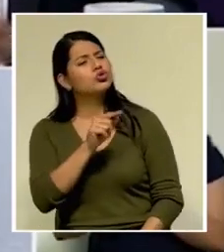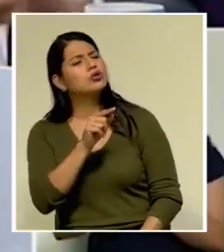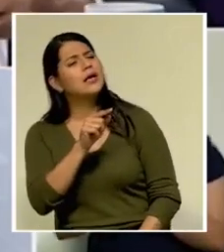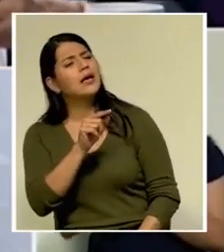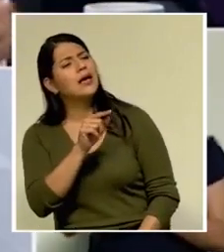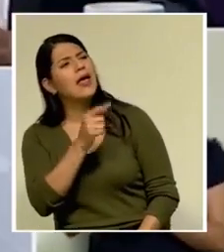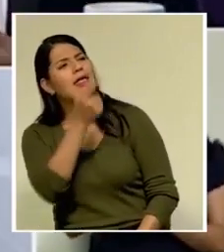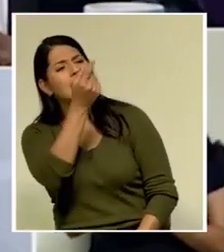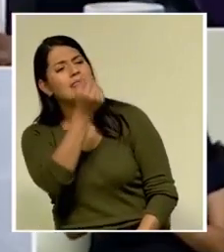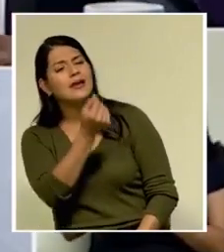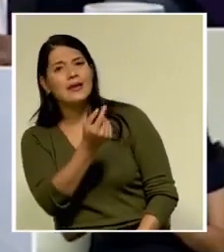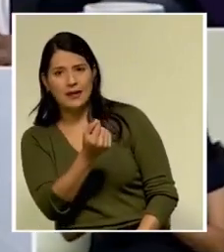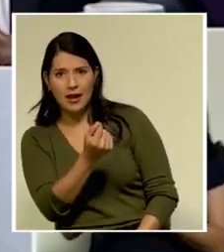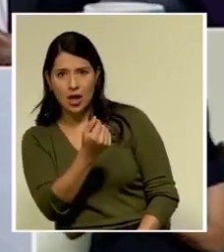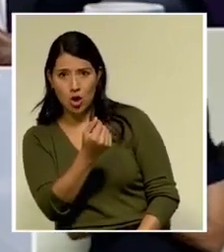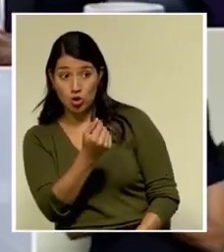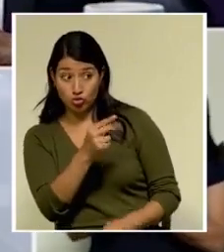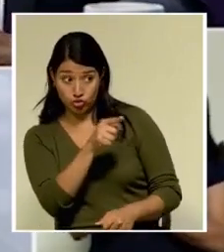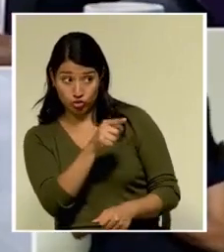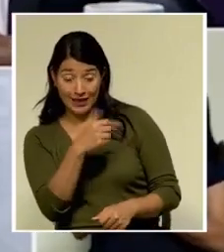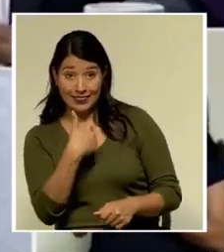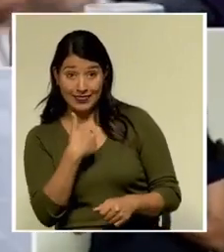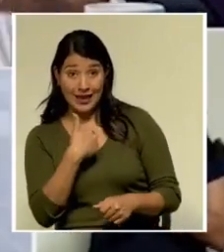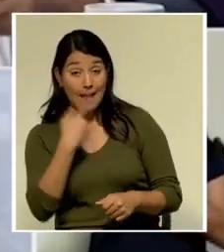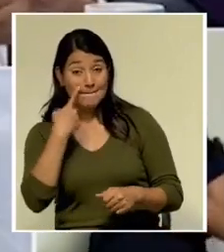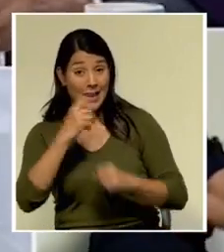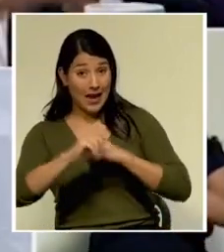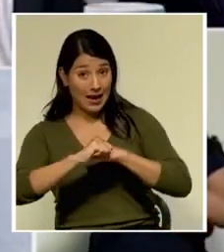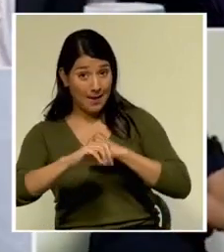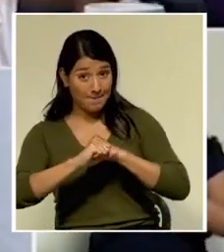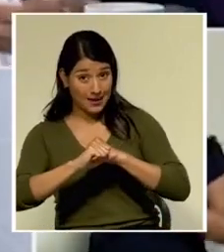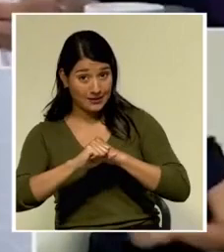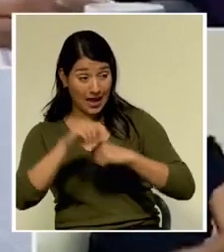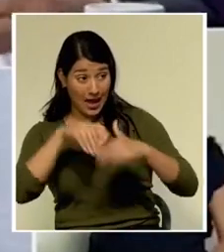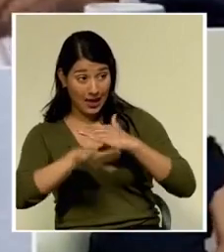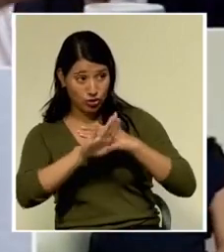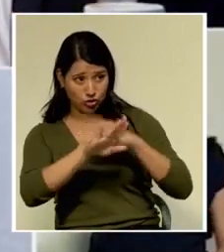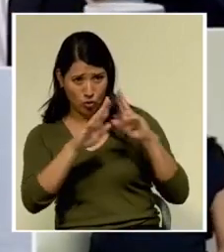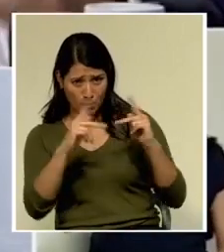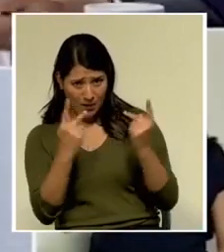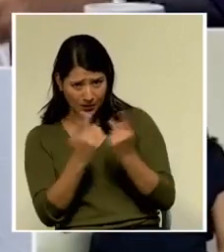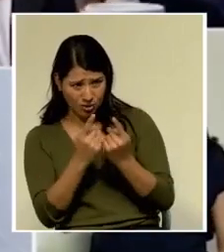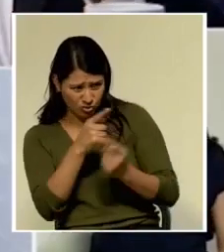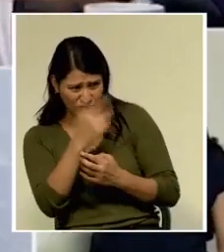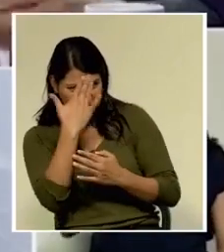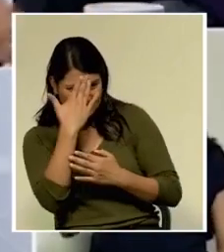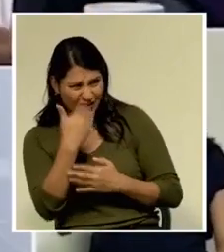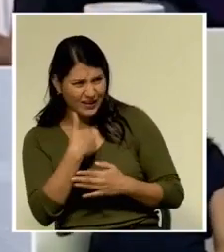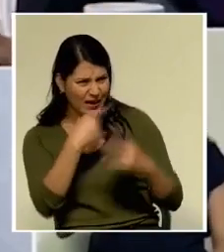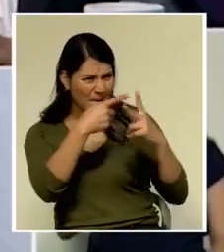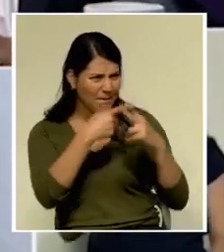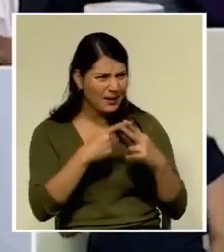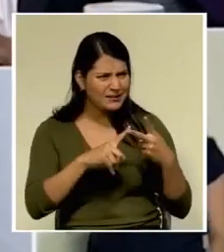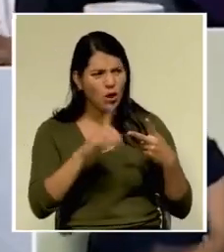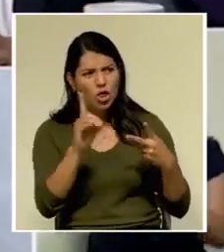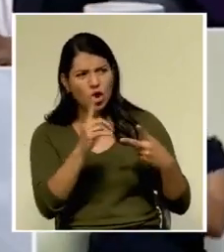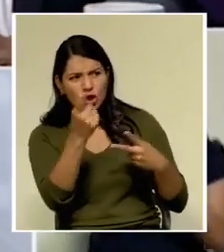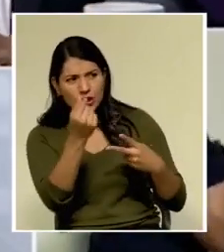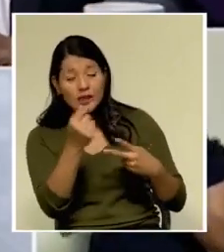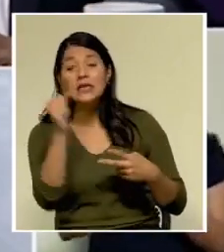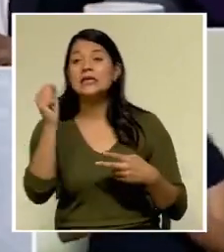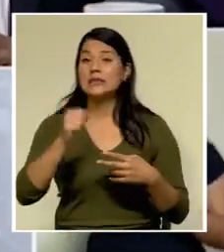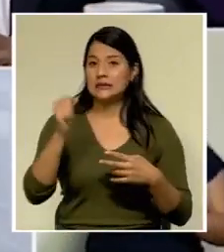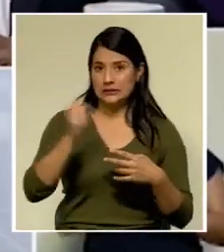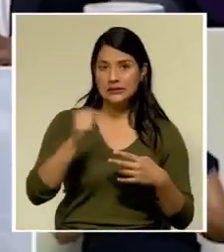plata que financia la campaña de don Rodrigo Chávez? Okay. ¿Usted sabe, hay un fideicomiso, de dónde viene, cuál es el origen? Hay un